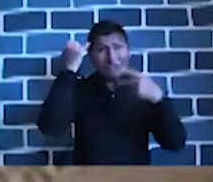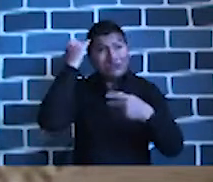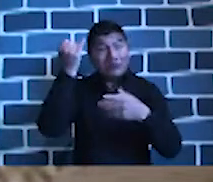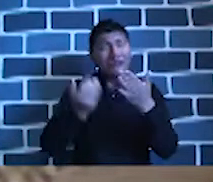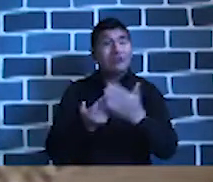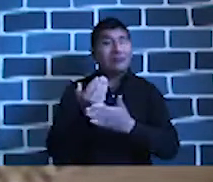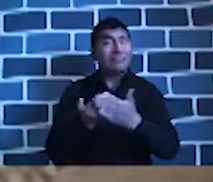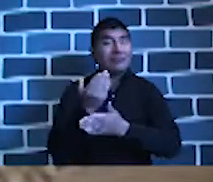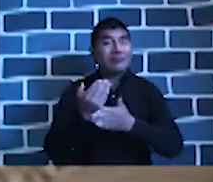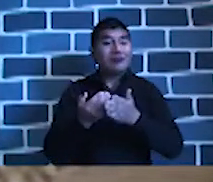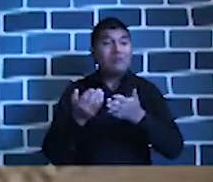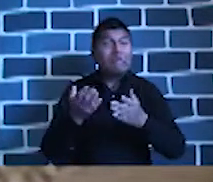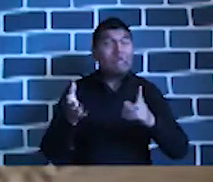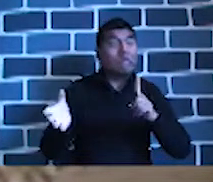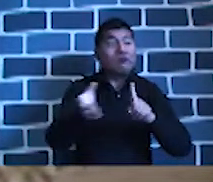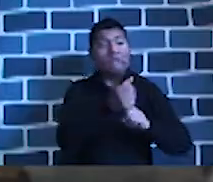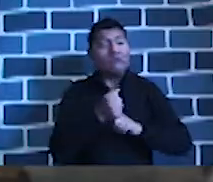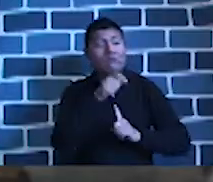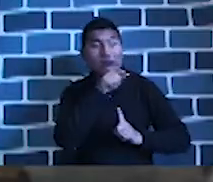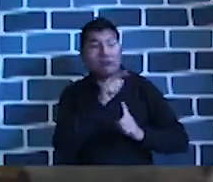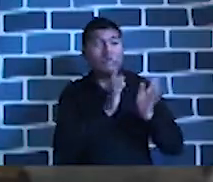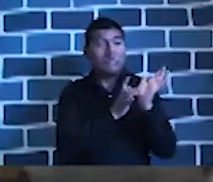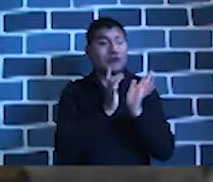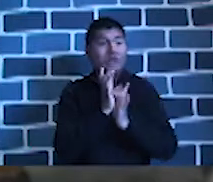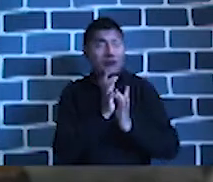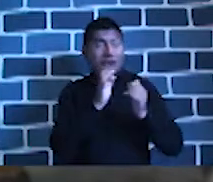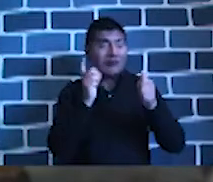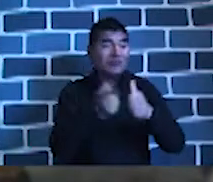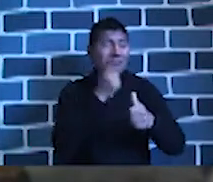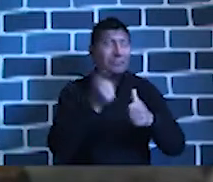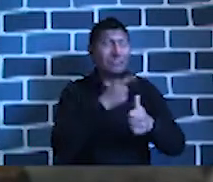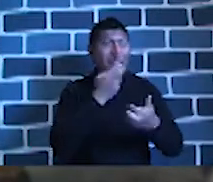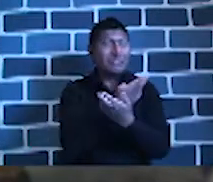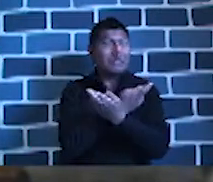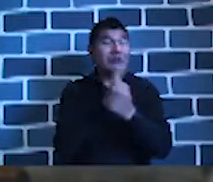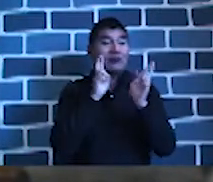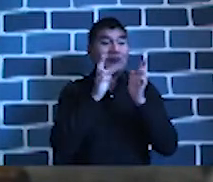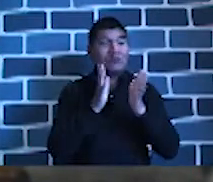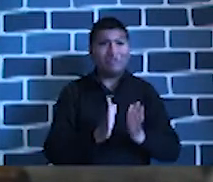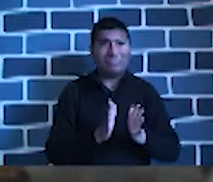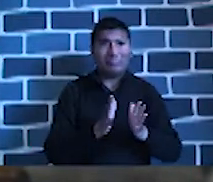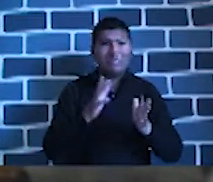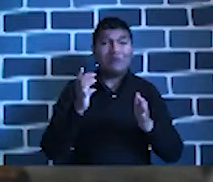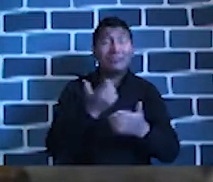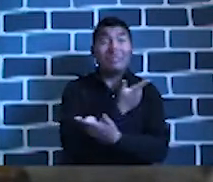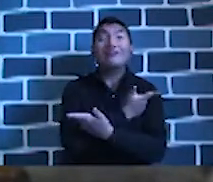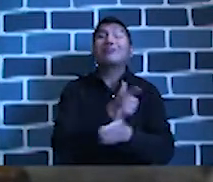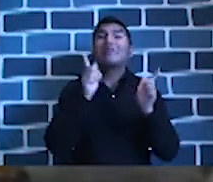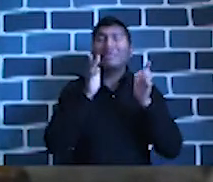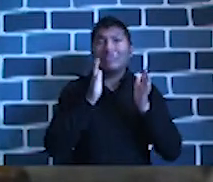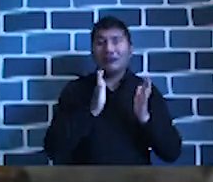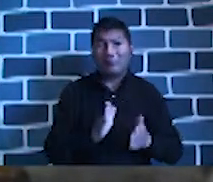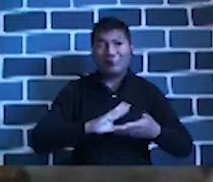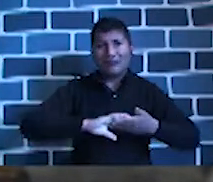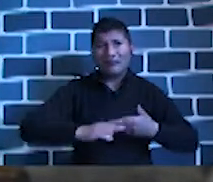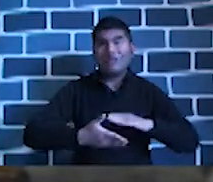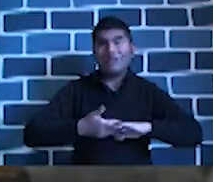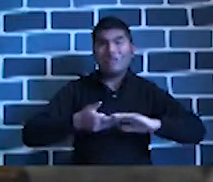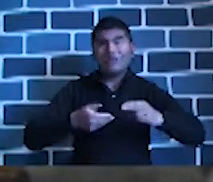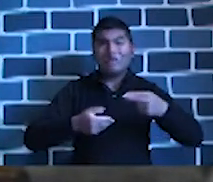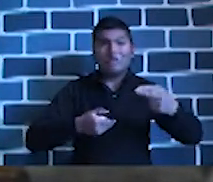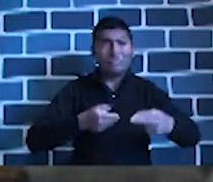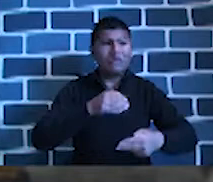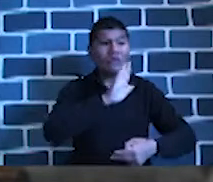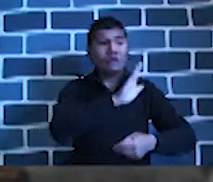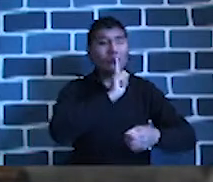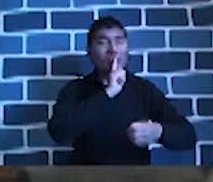han intentado adueñarse de Jesús como el primer revolucionario, como el libertador histórico en el compromiso